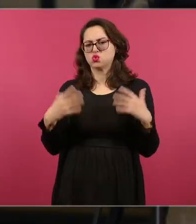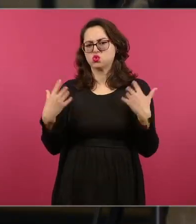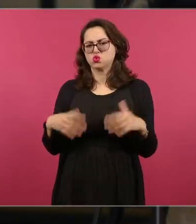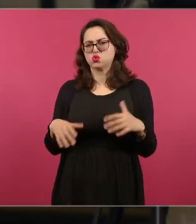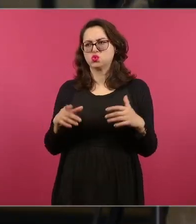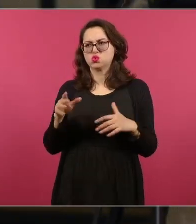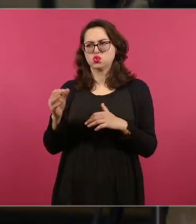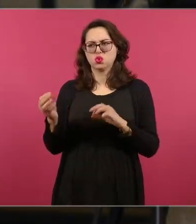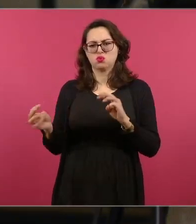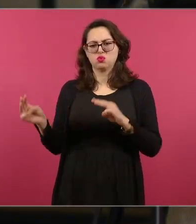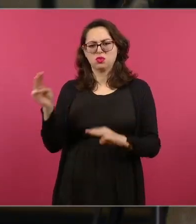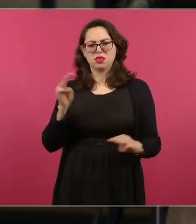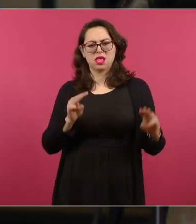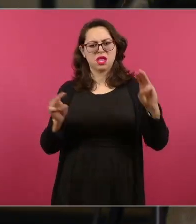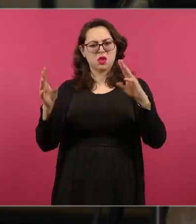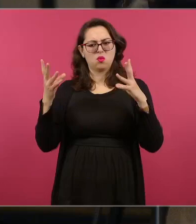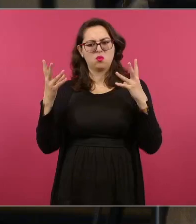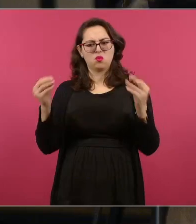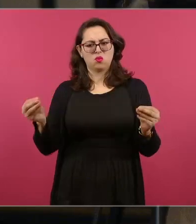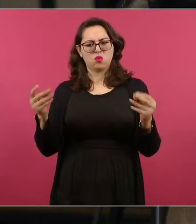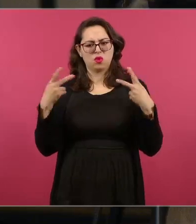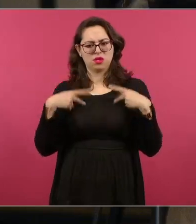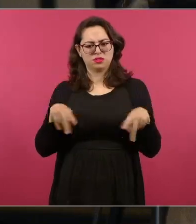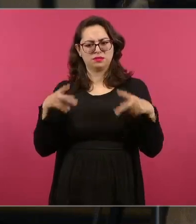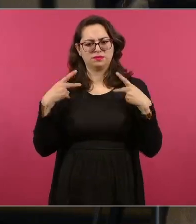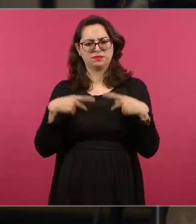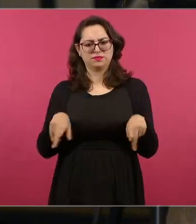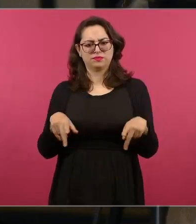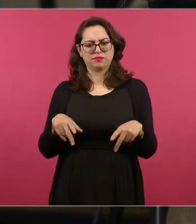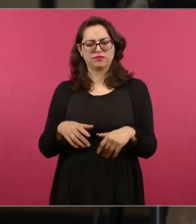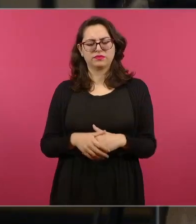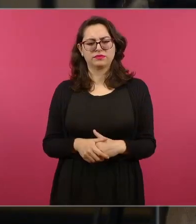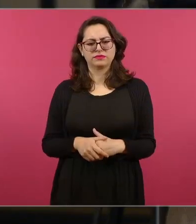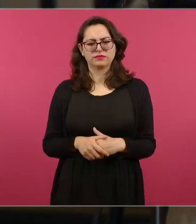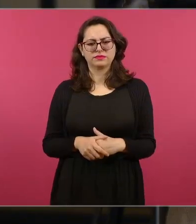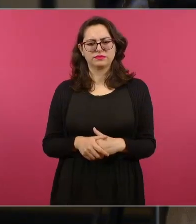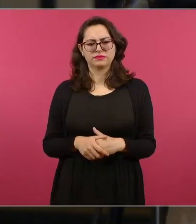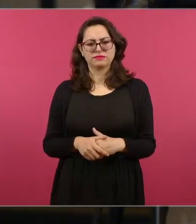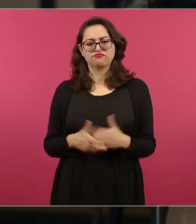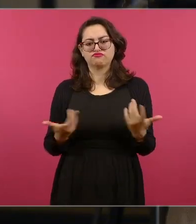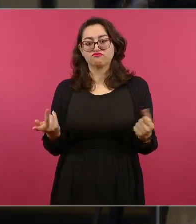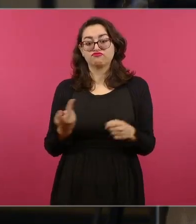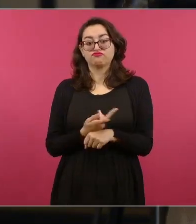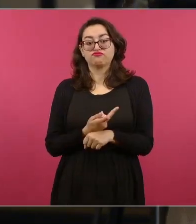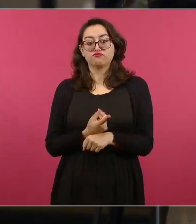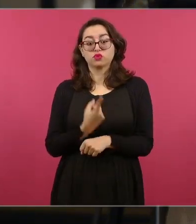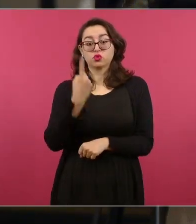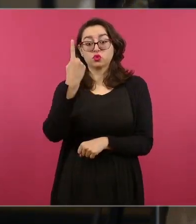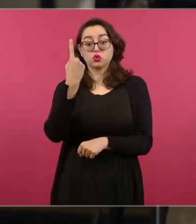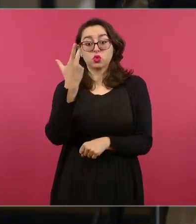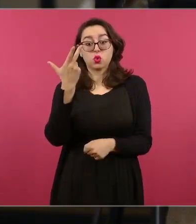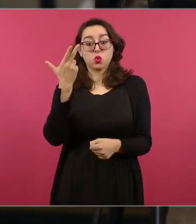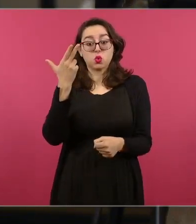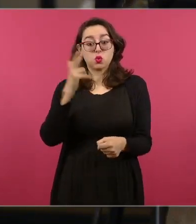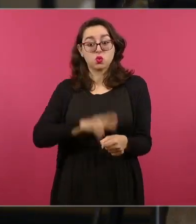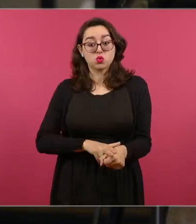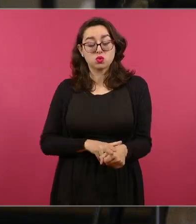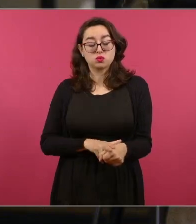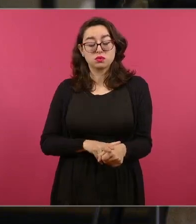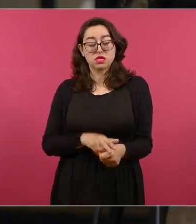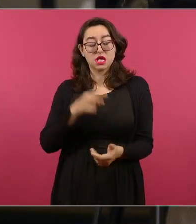sierra y que la verdad cuando hay enfermos o algo, hay un solo hospital. Se le agradece